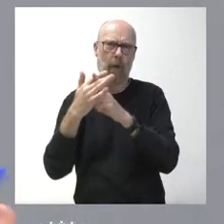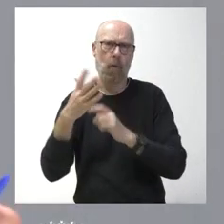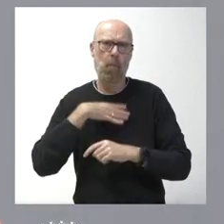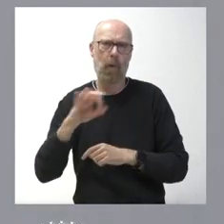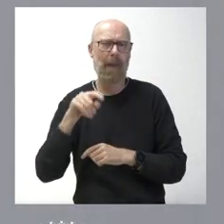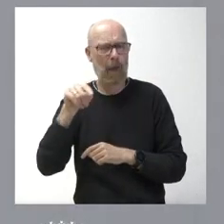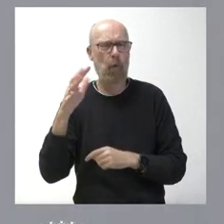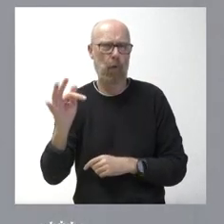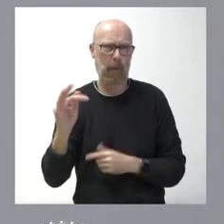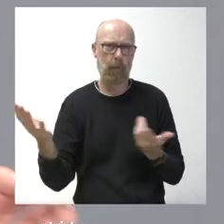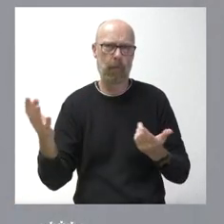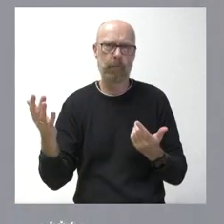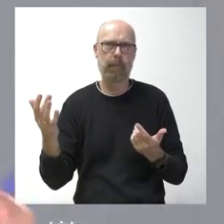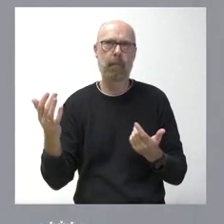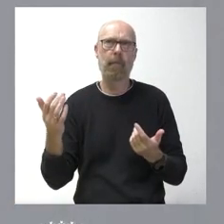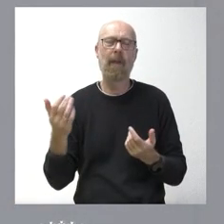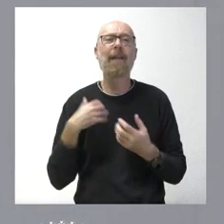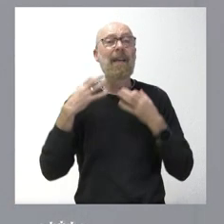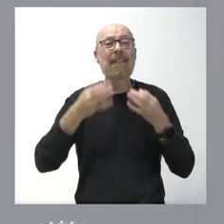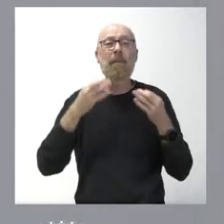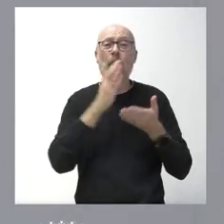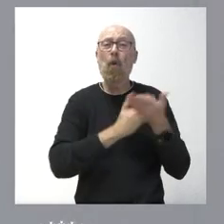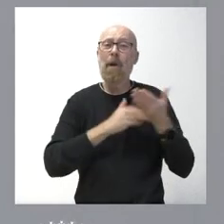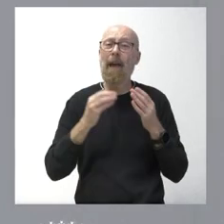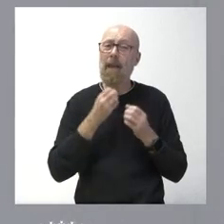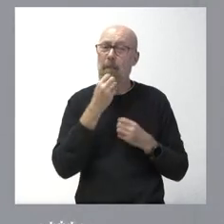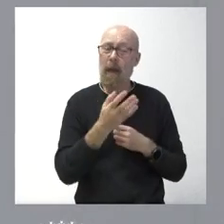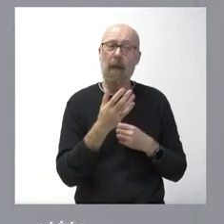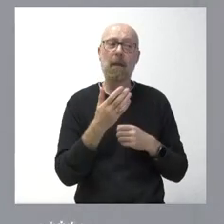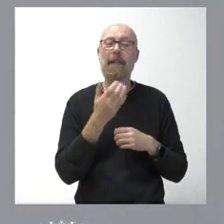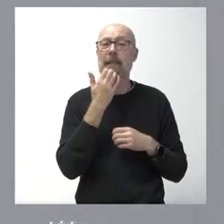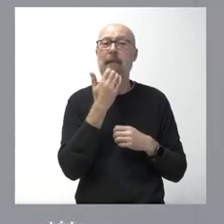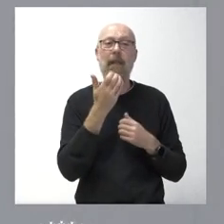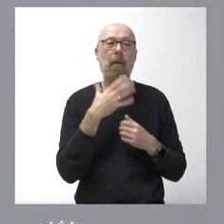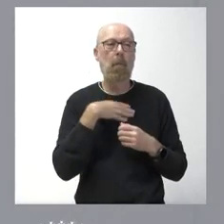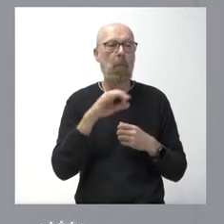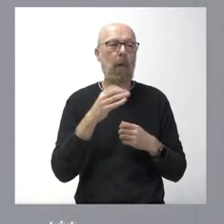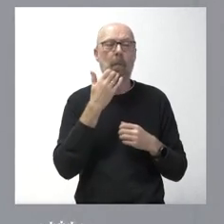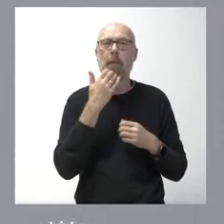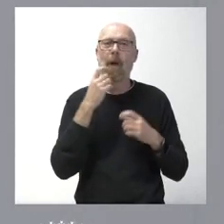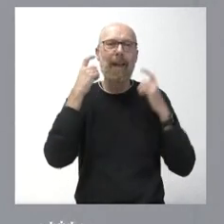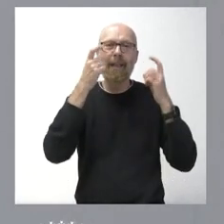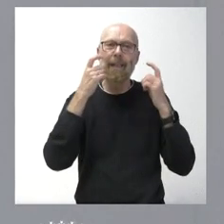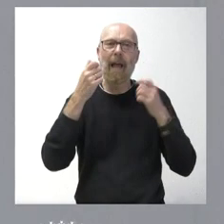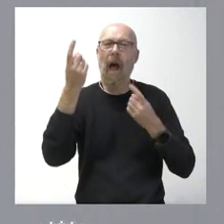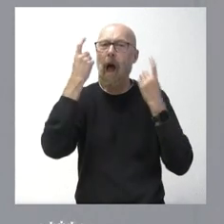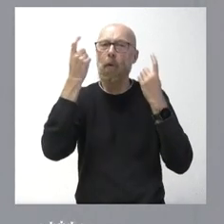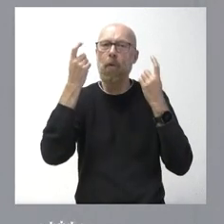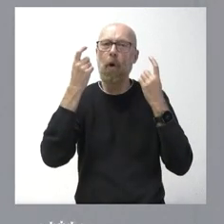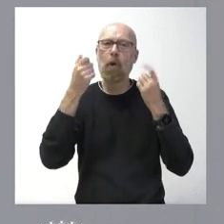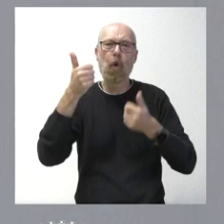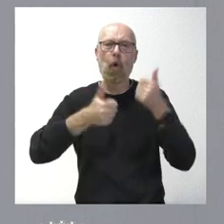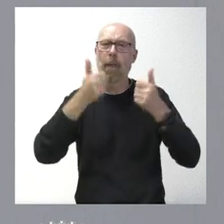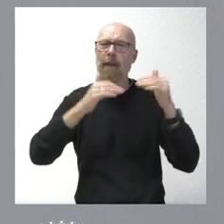siempre es bueno que las comunidades autónomas se puedan comparar que los alumnos compitan en igualdad de condiciones que tengan retos